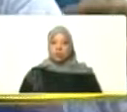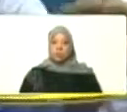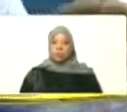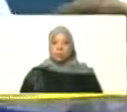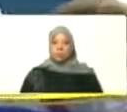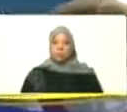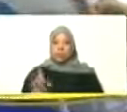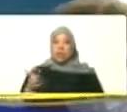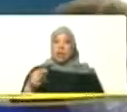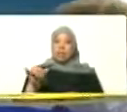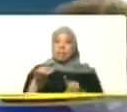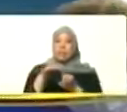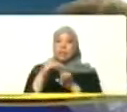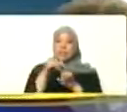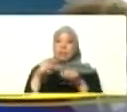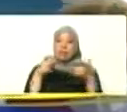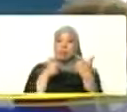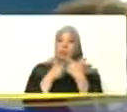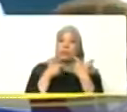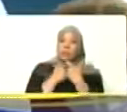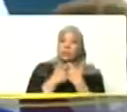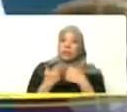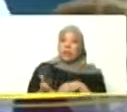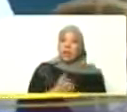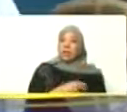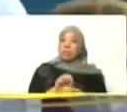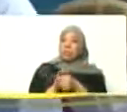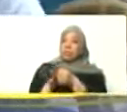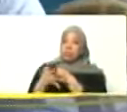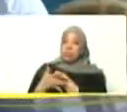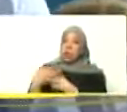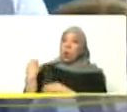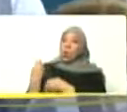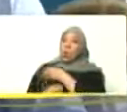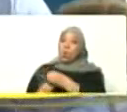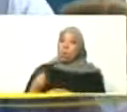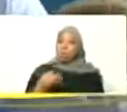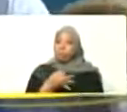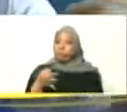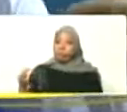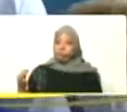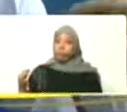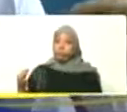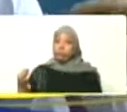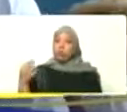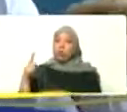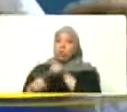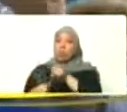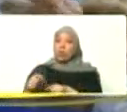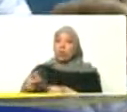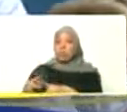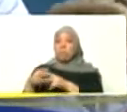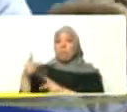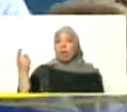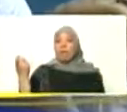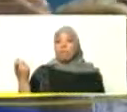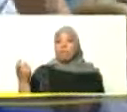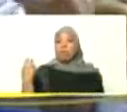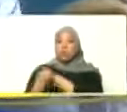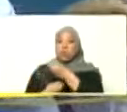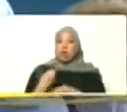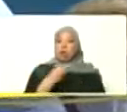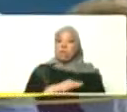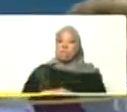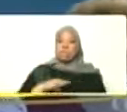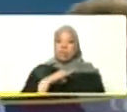Ante una situación de guerra como fue la pandemia, bueno, cómo utilizar, optimizar los recursos disponibles para cumplir con la